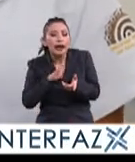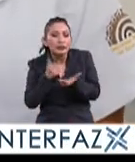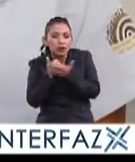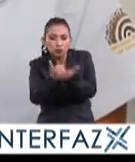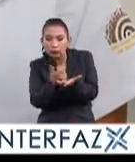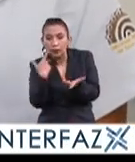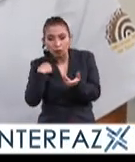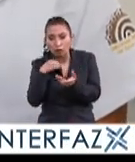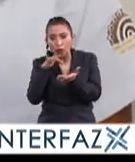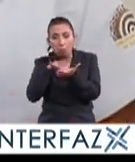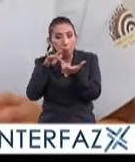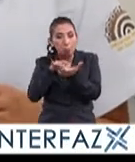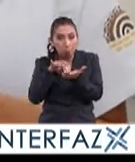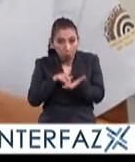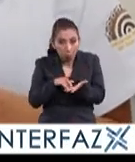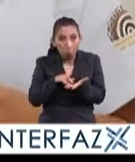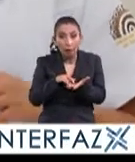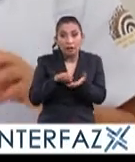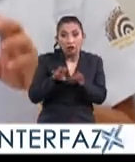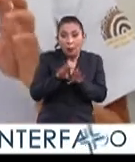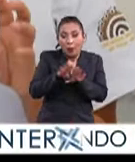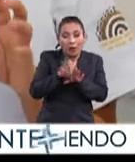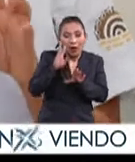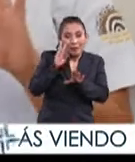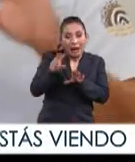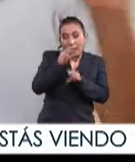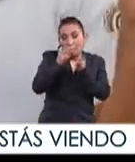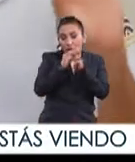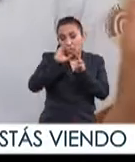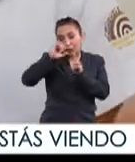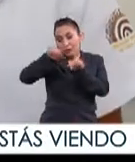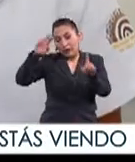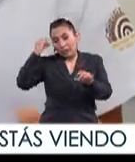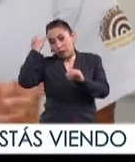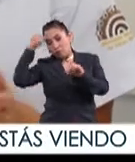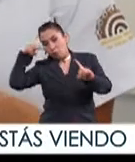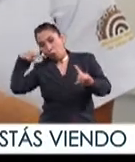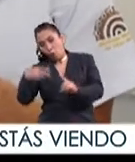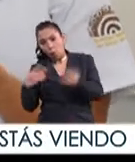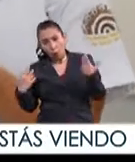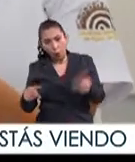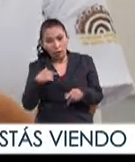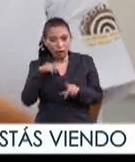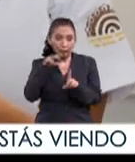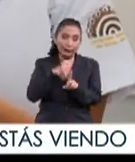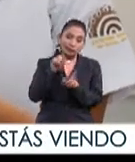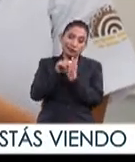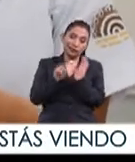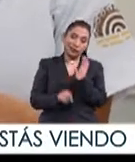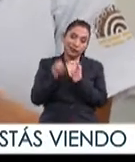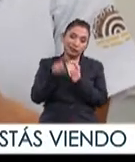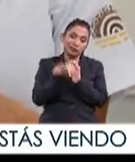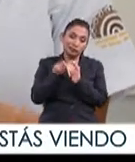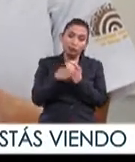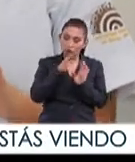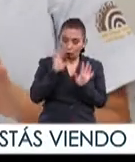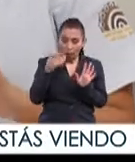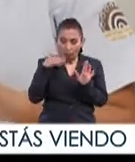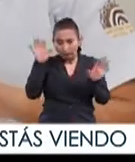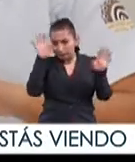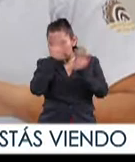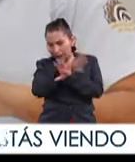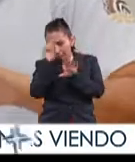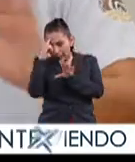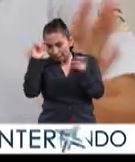nosotros podemos apoyarles. Es como ver al mundo desde otra perspectiva, no solamente de un sistema como tal, sino más bien